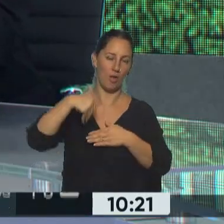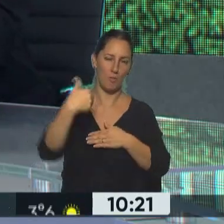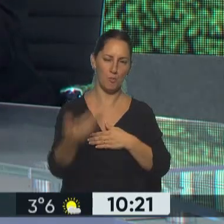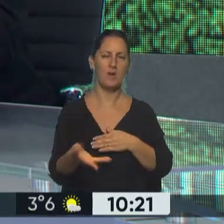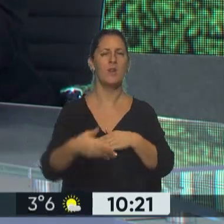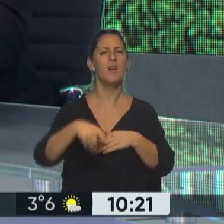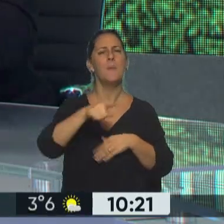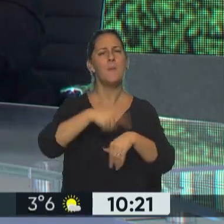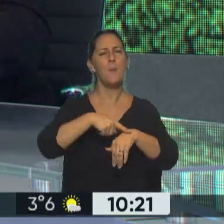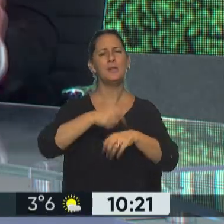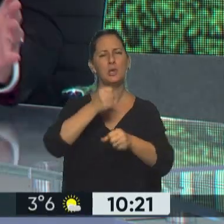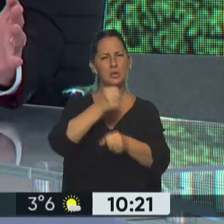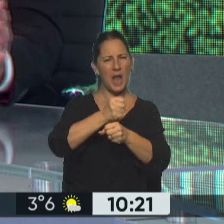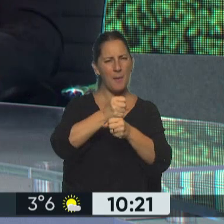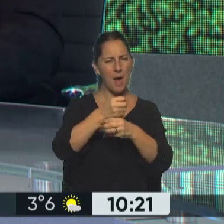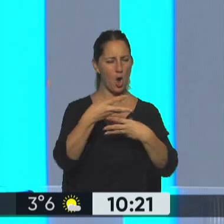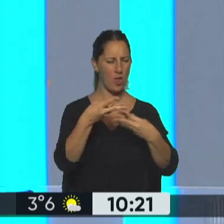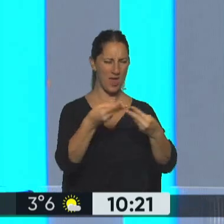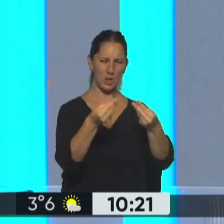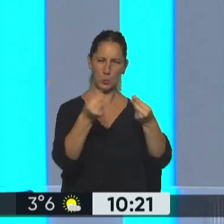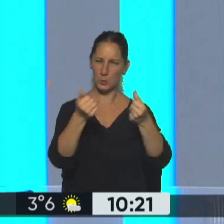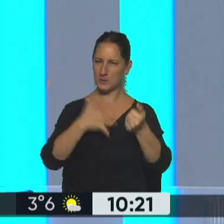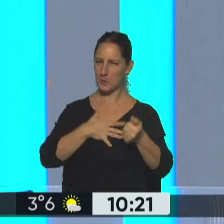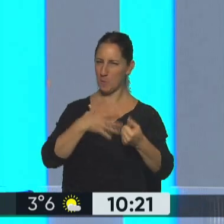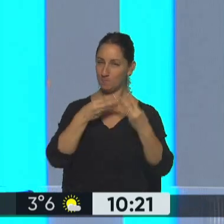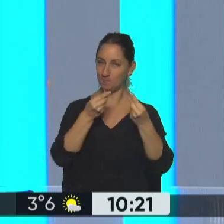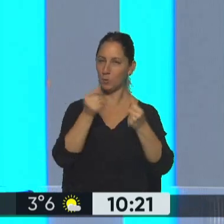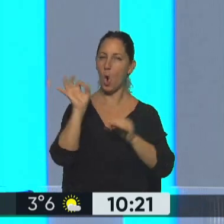ver con la intuición o con la estrategia?